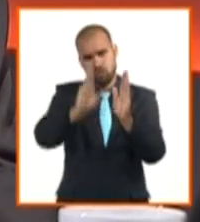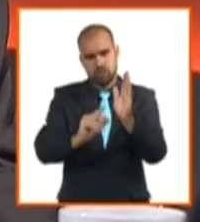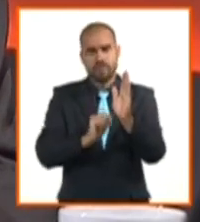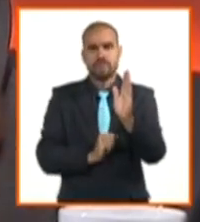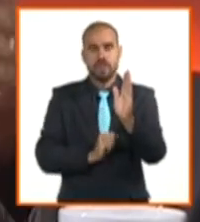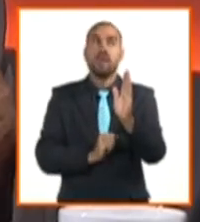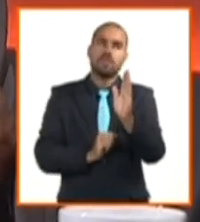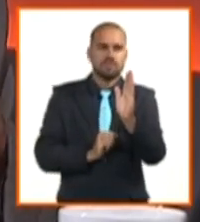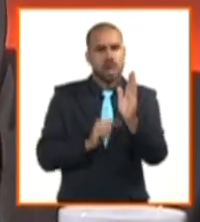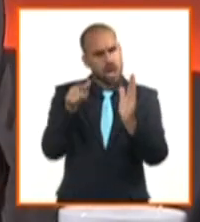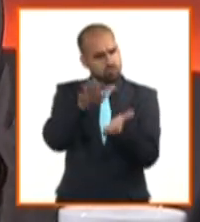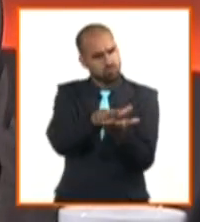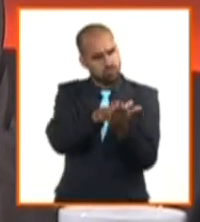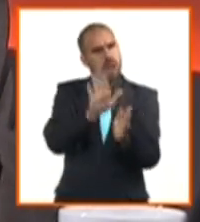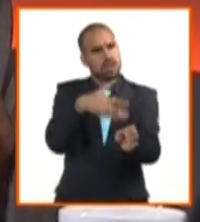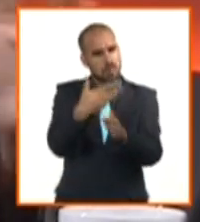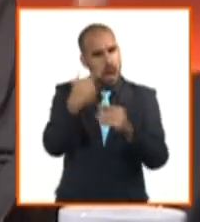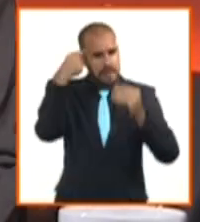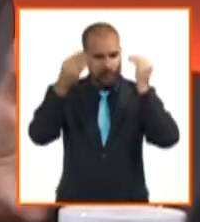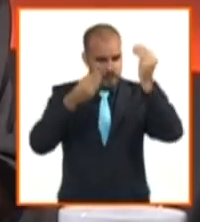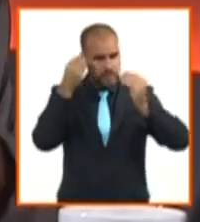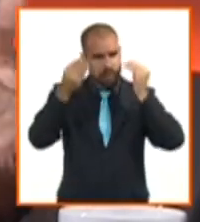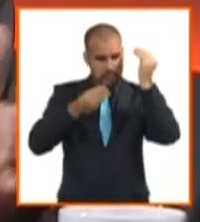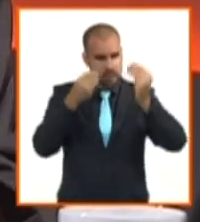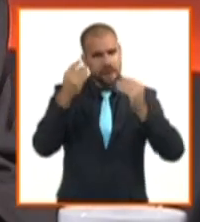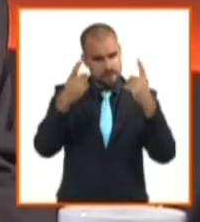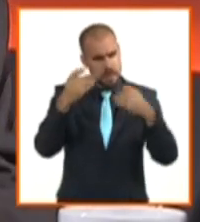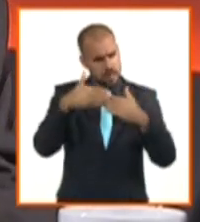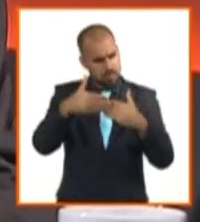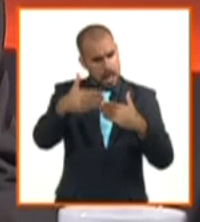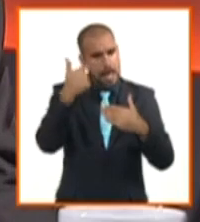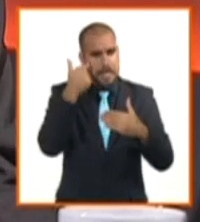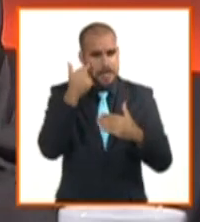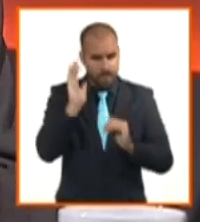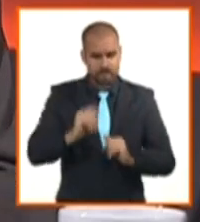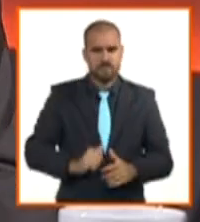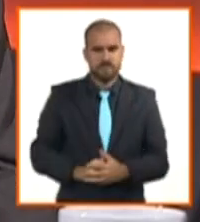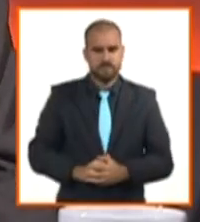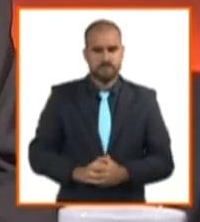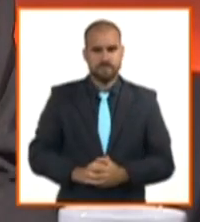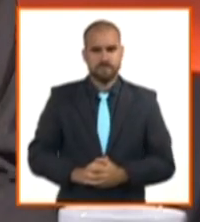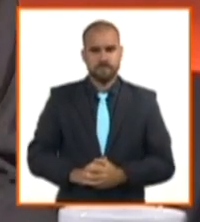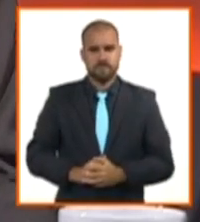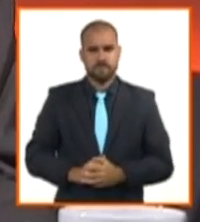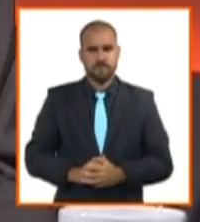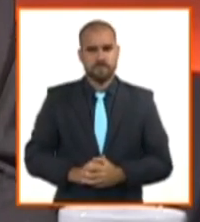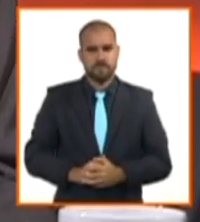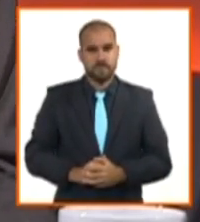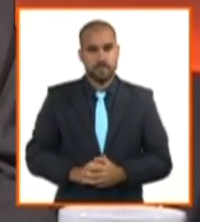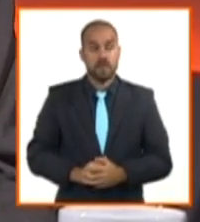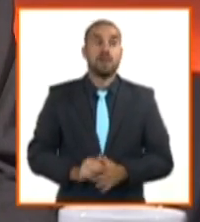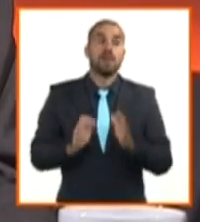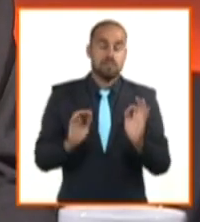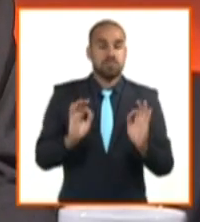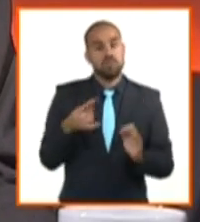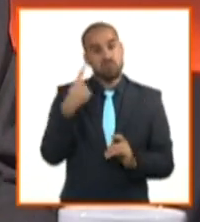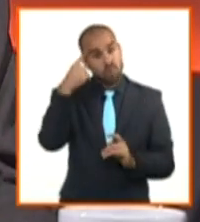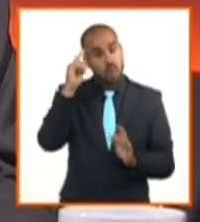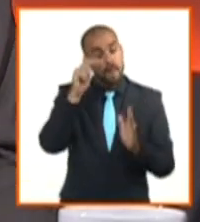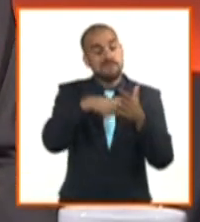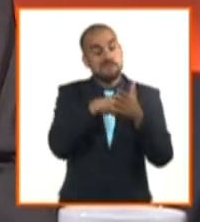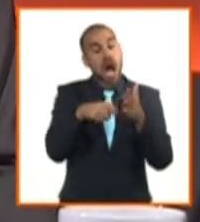y tiene que pasar al norte y pasarte una serie de transformaciones pero en la lógica del proceso que nosotros estamos mirando